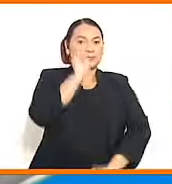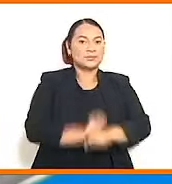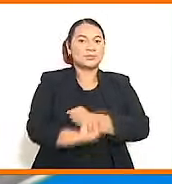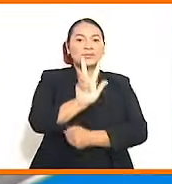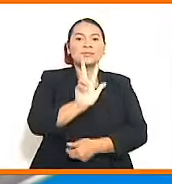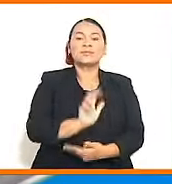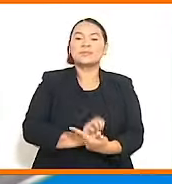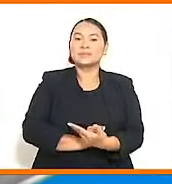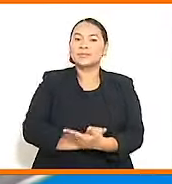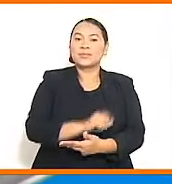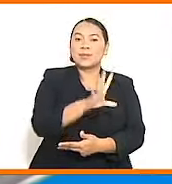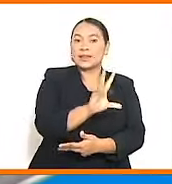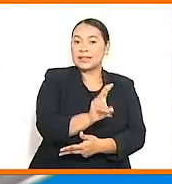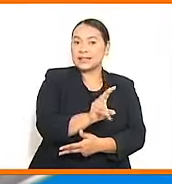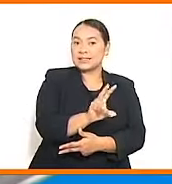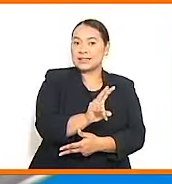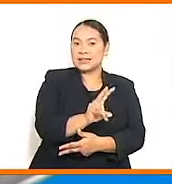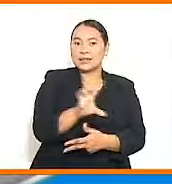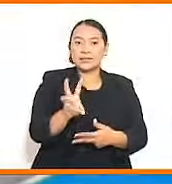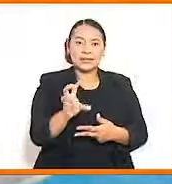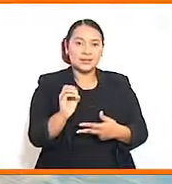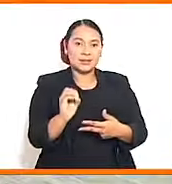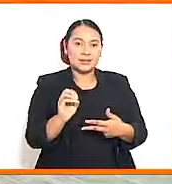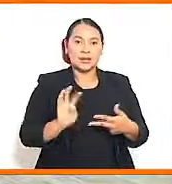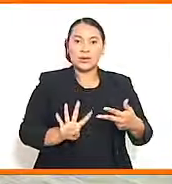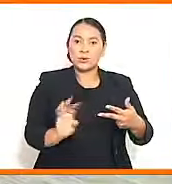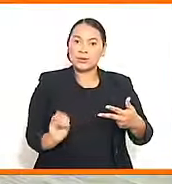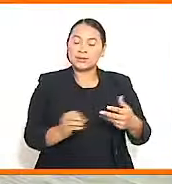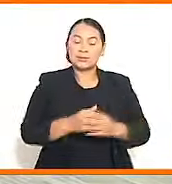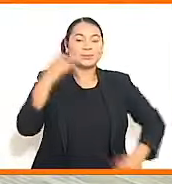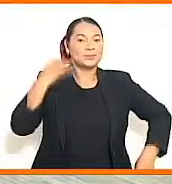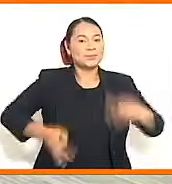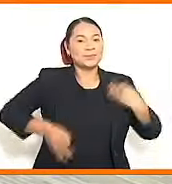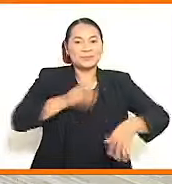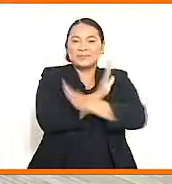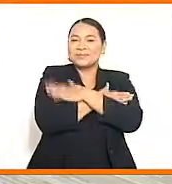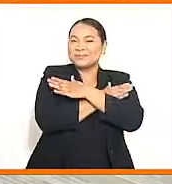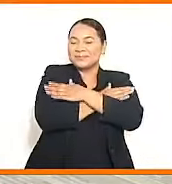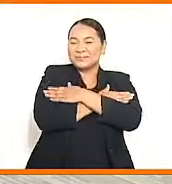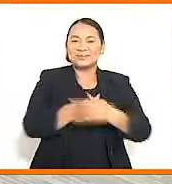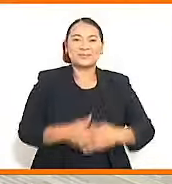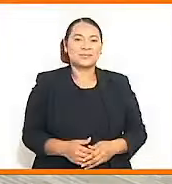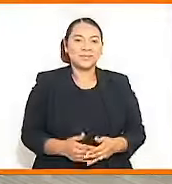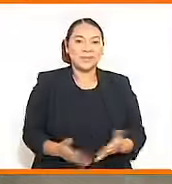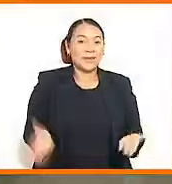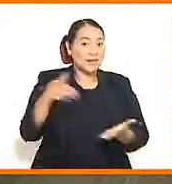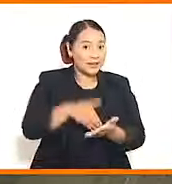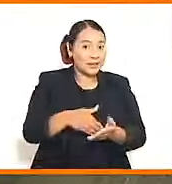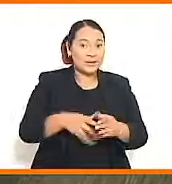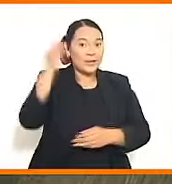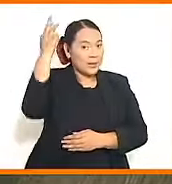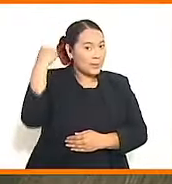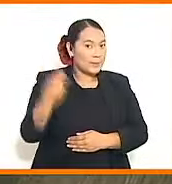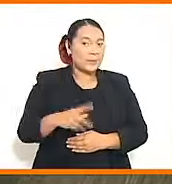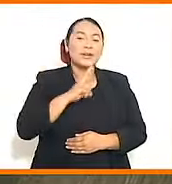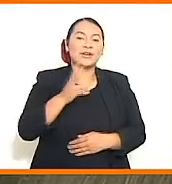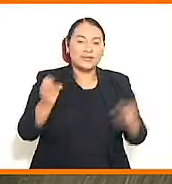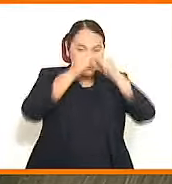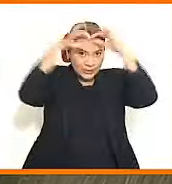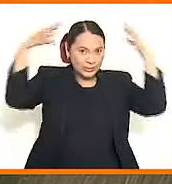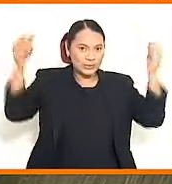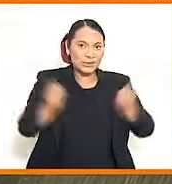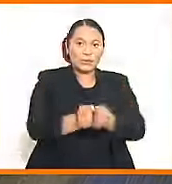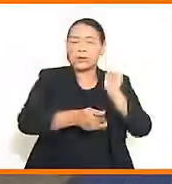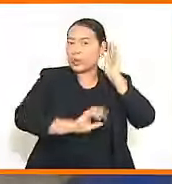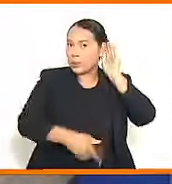3. 17, 60 y 40. Muchas felicidades. Regresamos con Madeline para hacer de tus sueños una